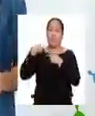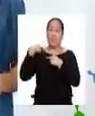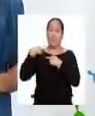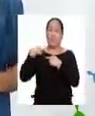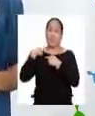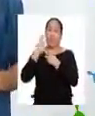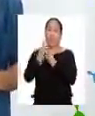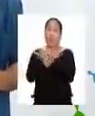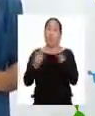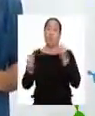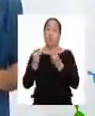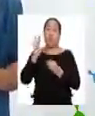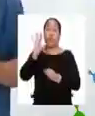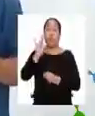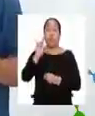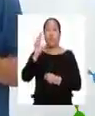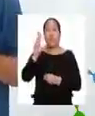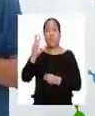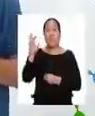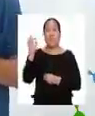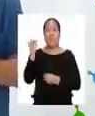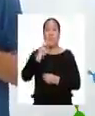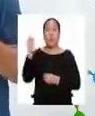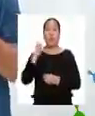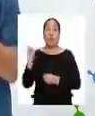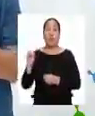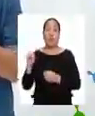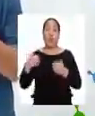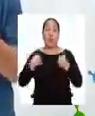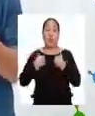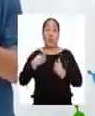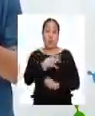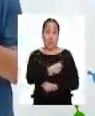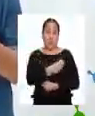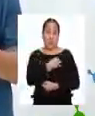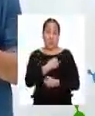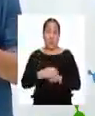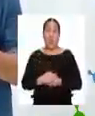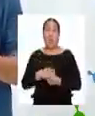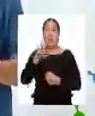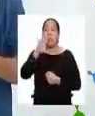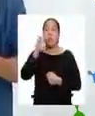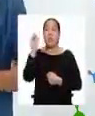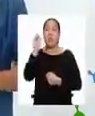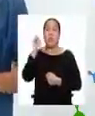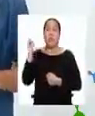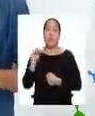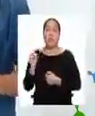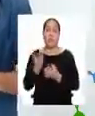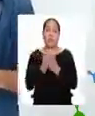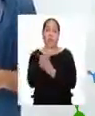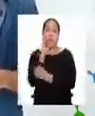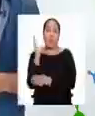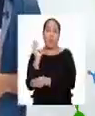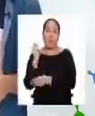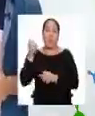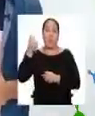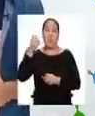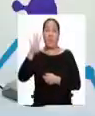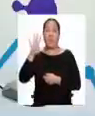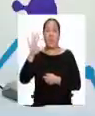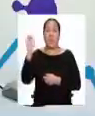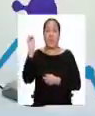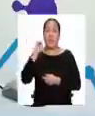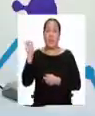del 83% de los mamíferos terrestres, el 50% de las plantas y el 15% de los